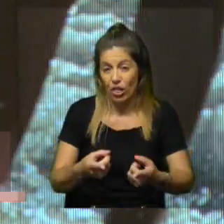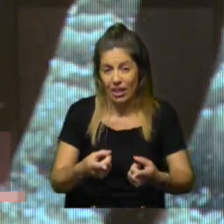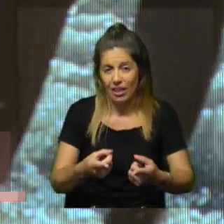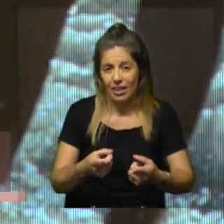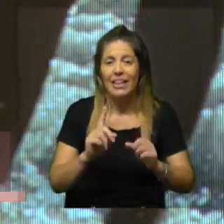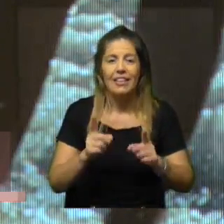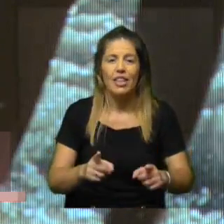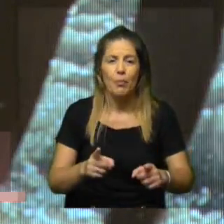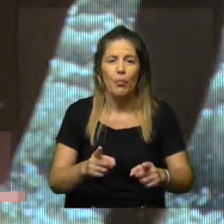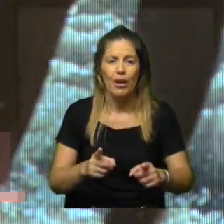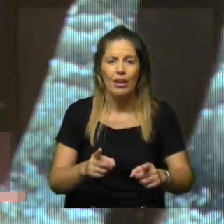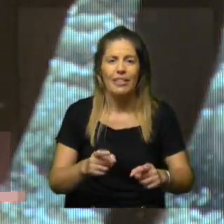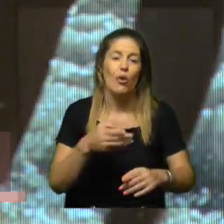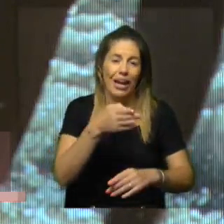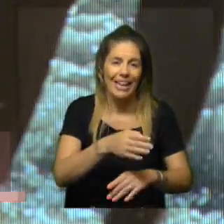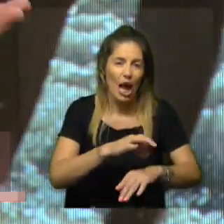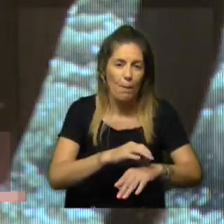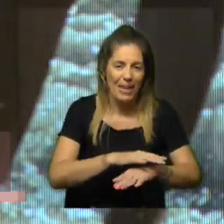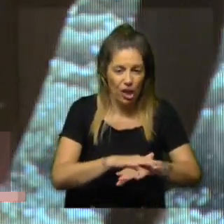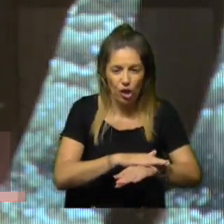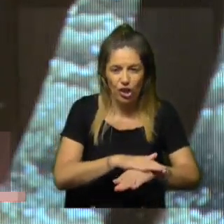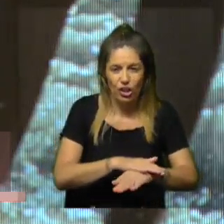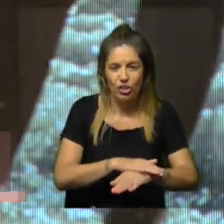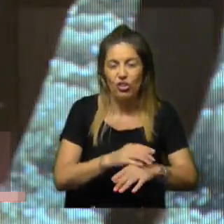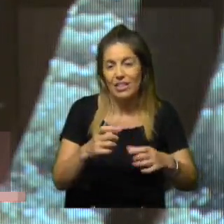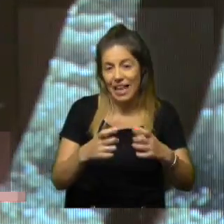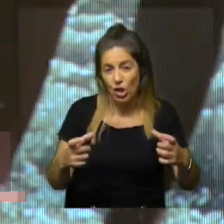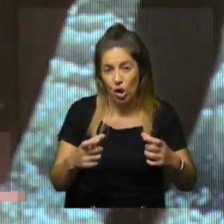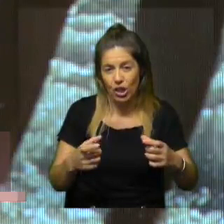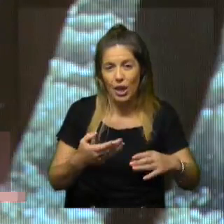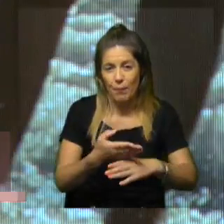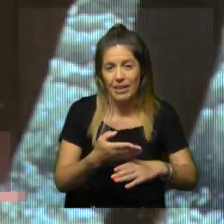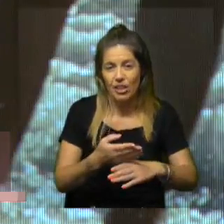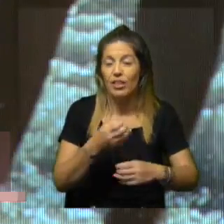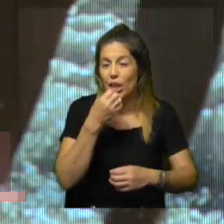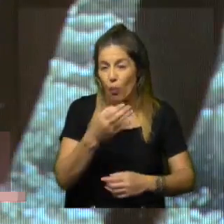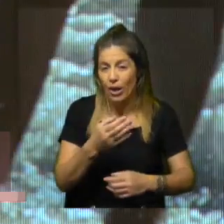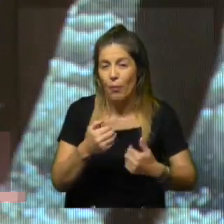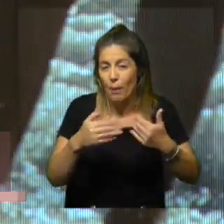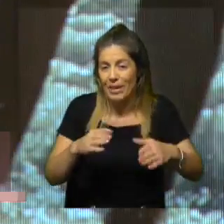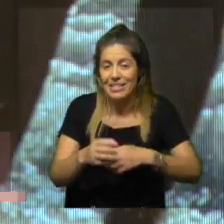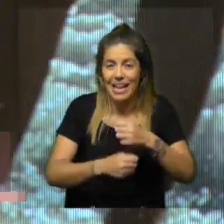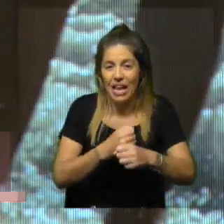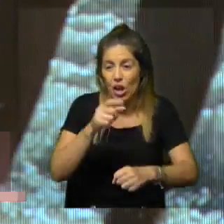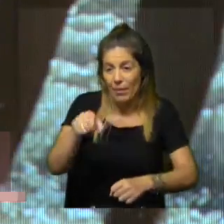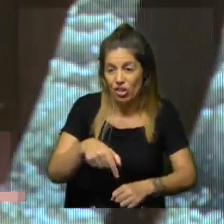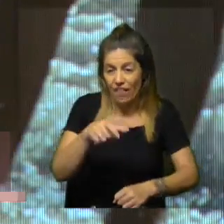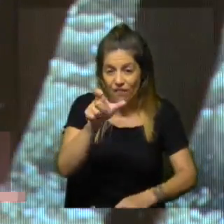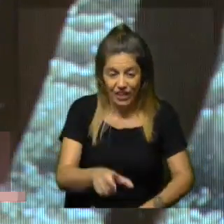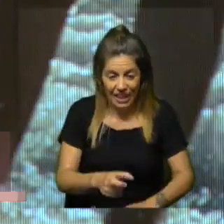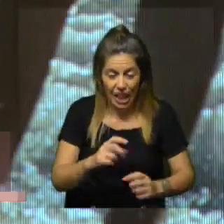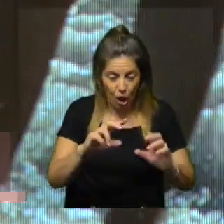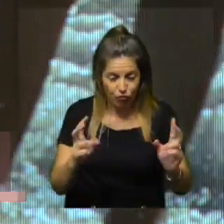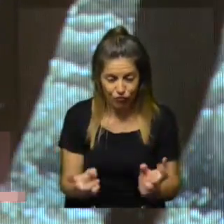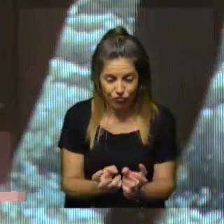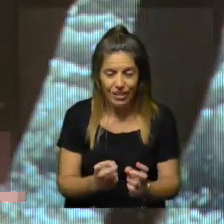un pasaje por el dermatólogo, hay órdenes crónicas, uh-huh. Entonces eso está bueno. Y está bueno porque a veces a principio del año el paciente viene, chequea la piel y ya se lleva